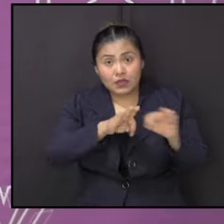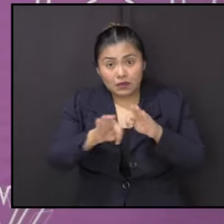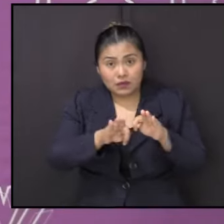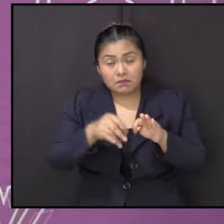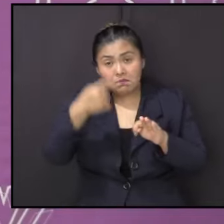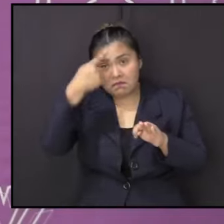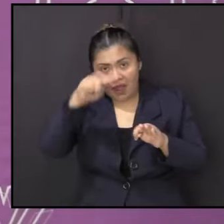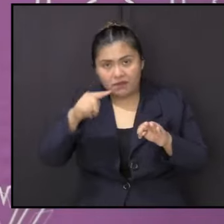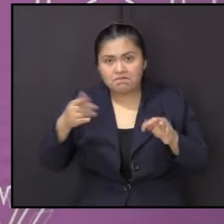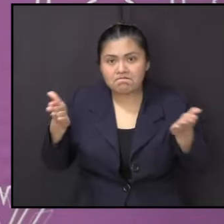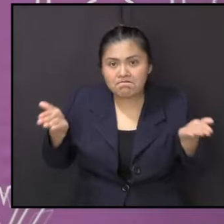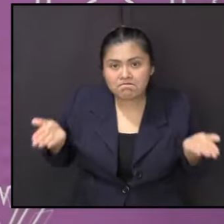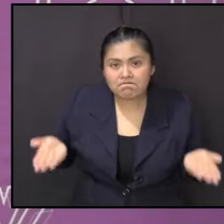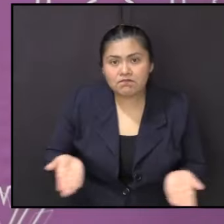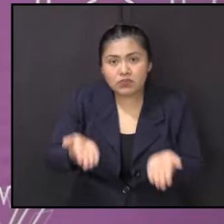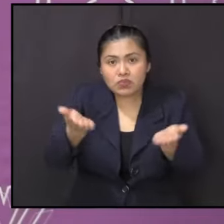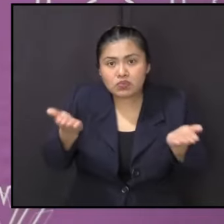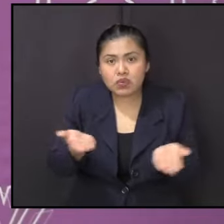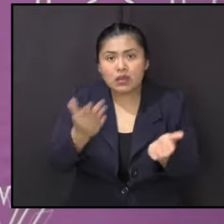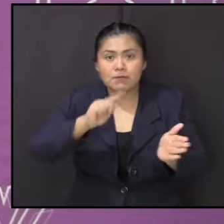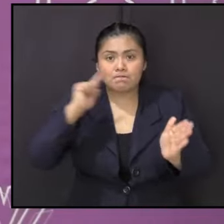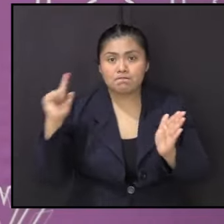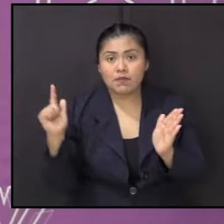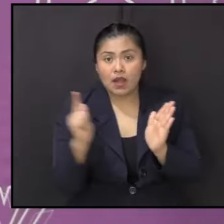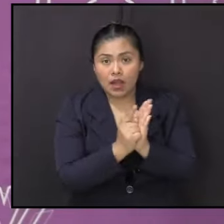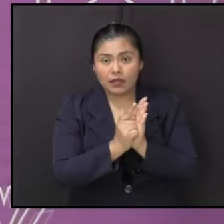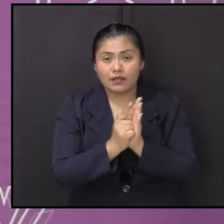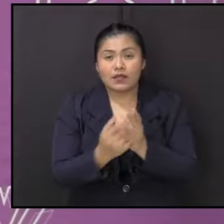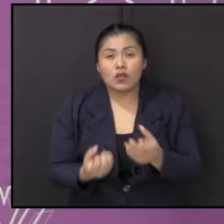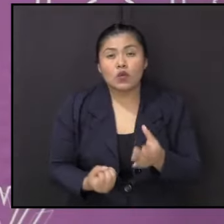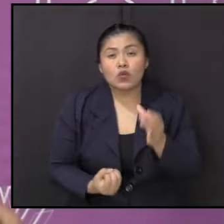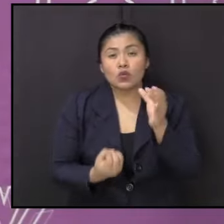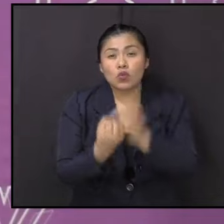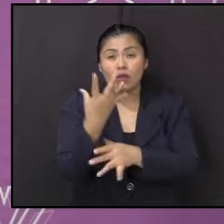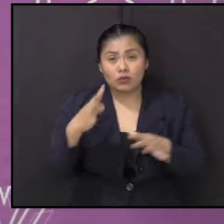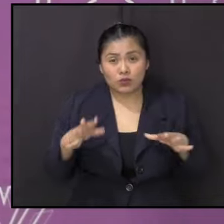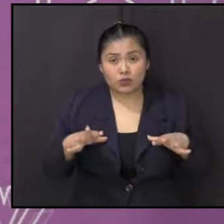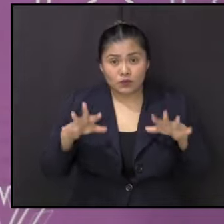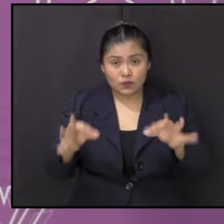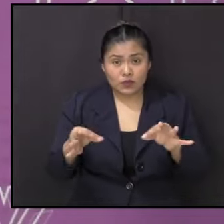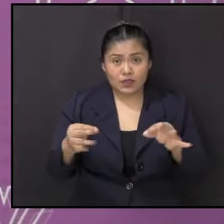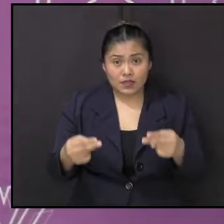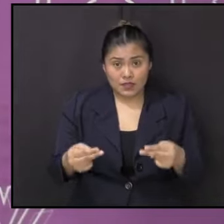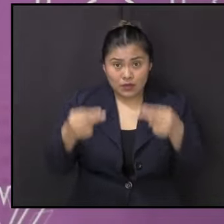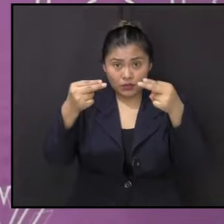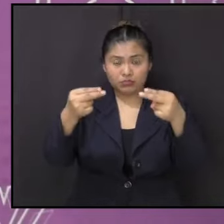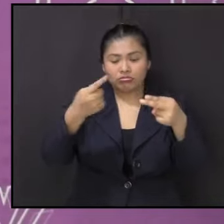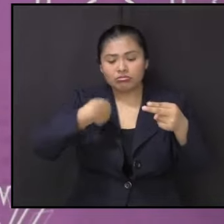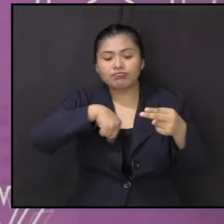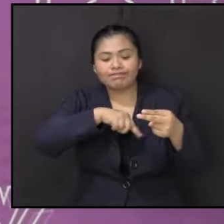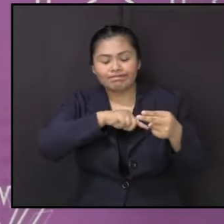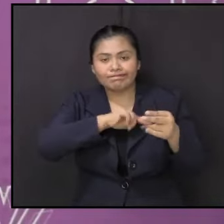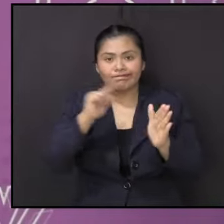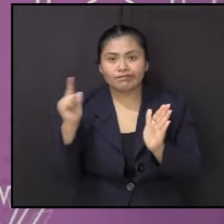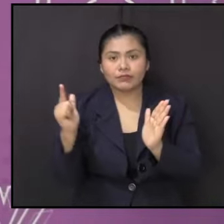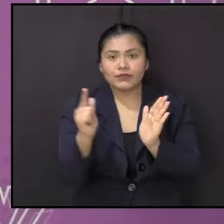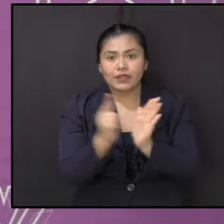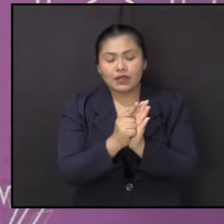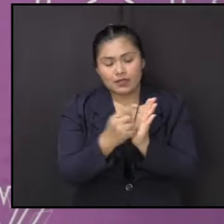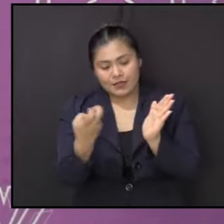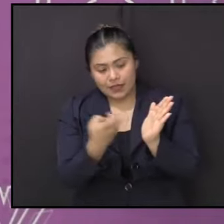promover y esta ley de emprendedores, ¿para qué? Para que todo esto pueda ser ley, para que todo esto pueda llegar a las personas